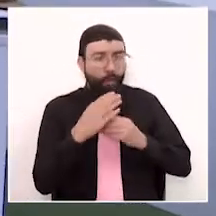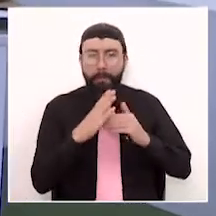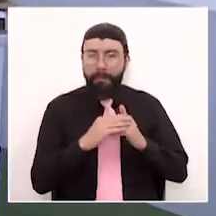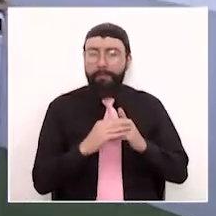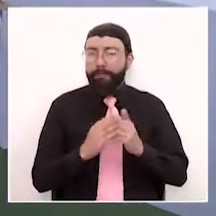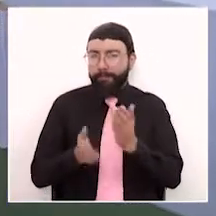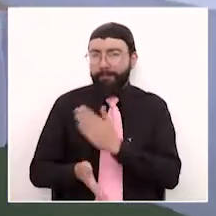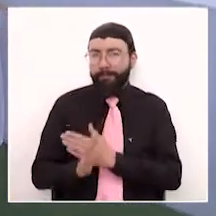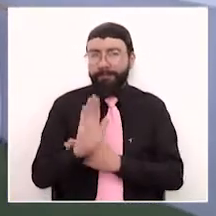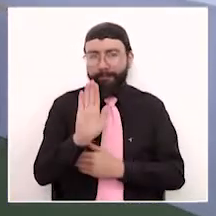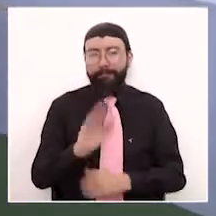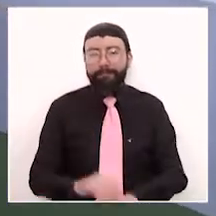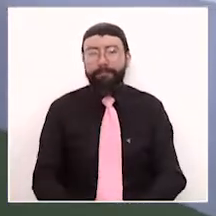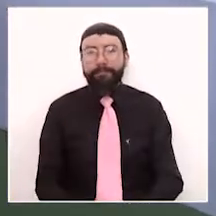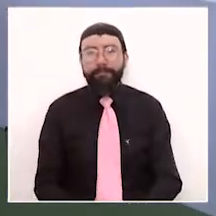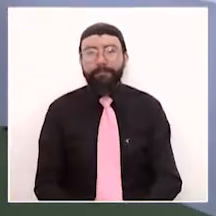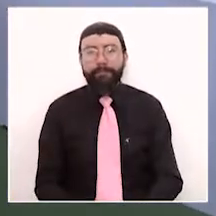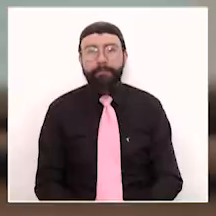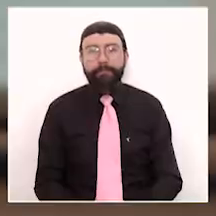en Conexión Vital.